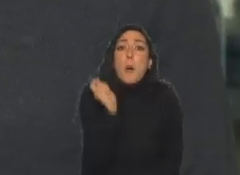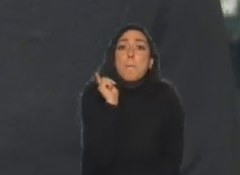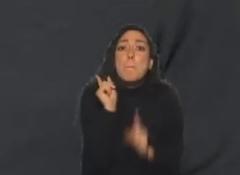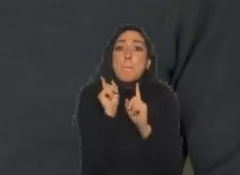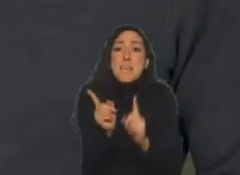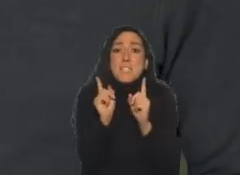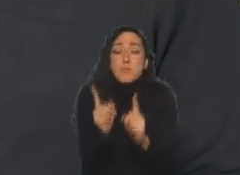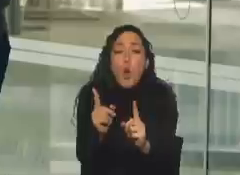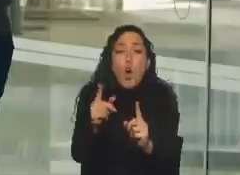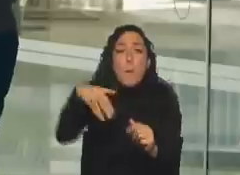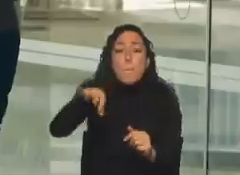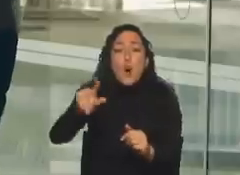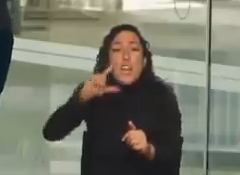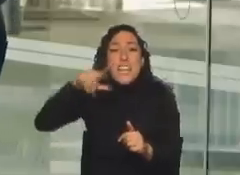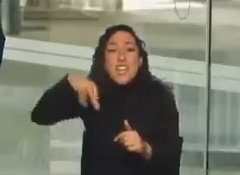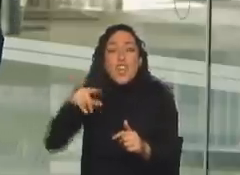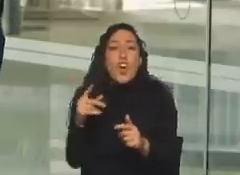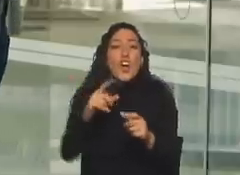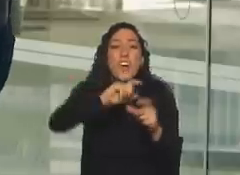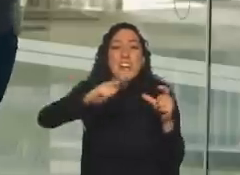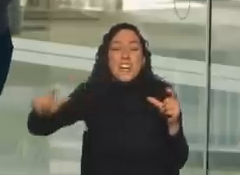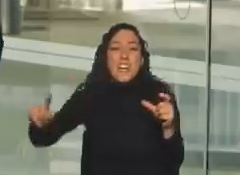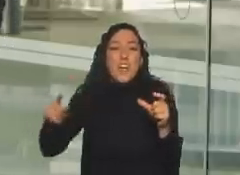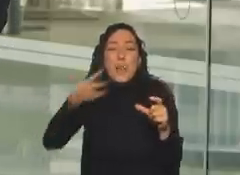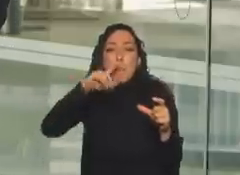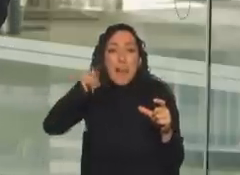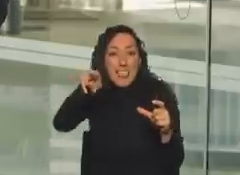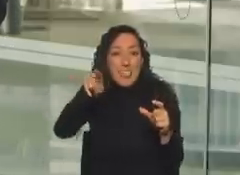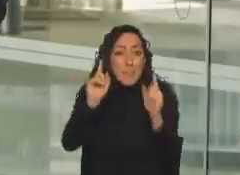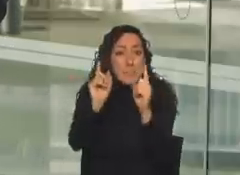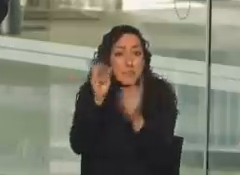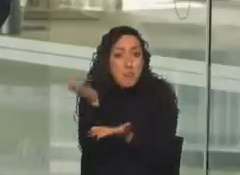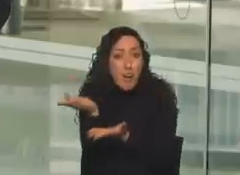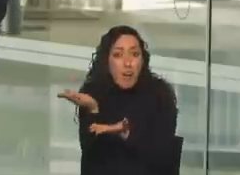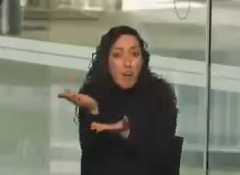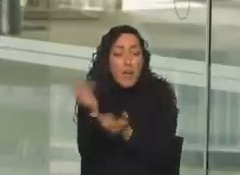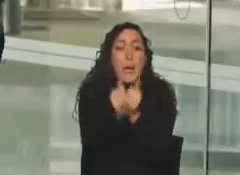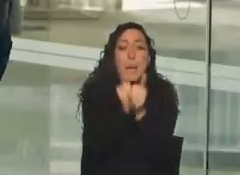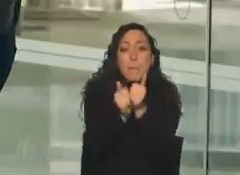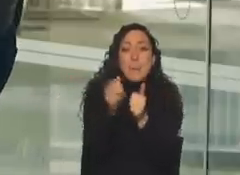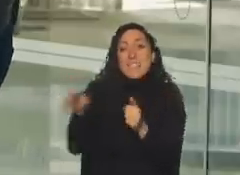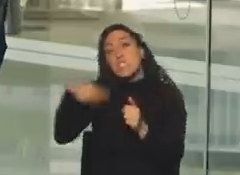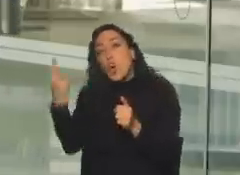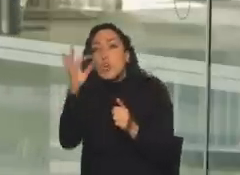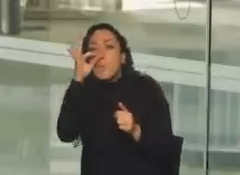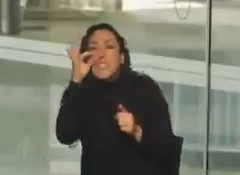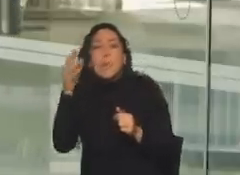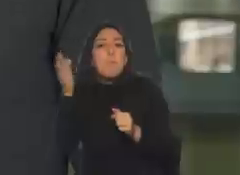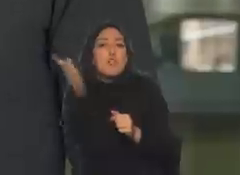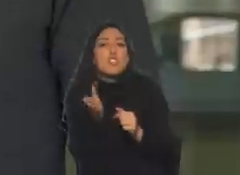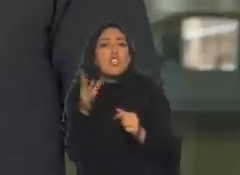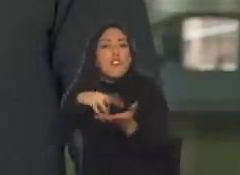empresa Molinos Río de la Plata. Fíjate cómo se reparten. Básicamente, el resto de las empresas representan el 20% de los fideos y